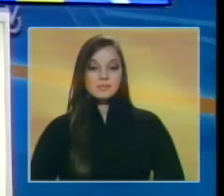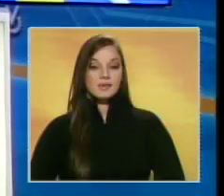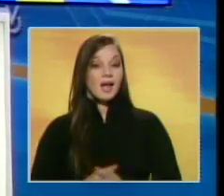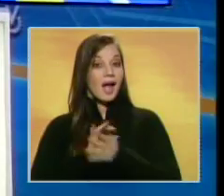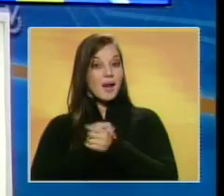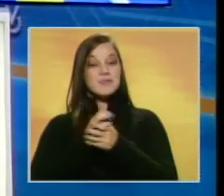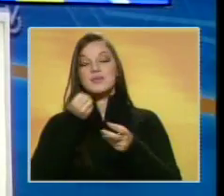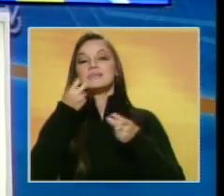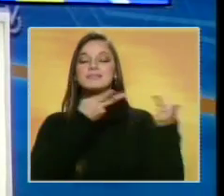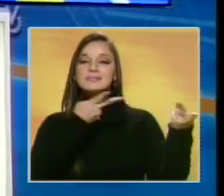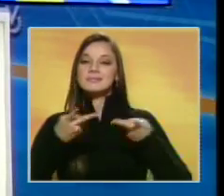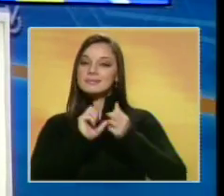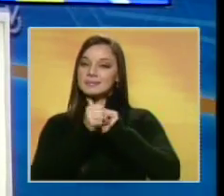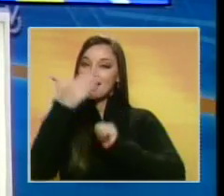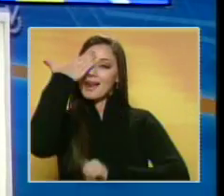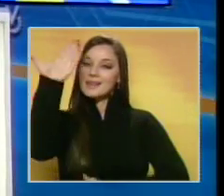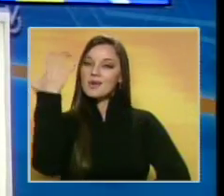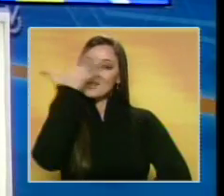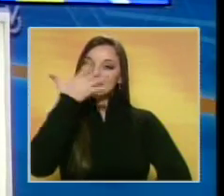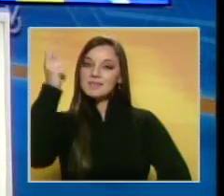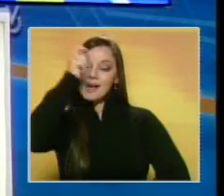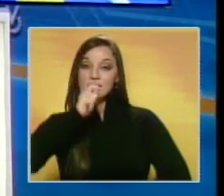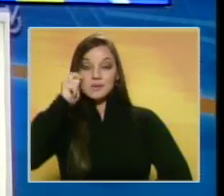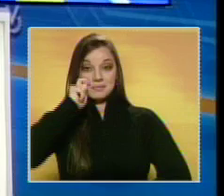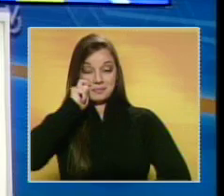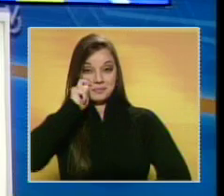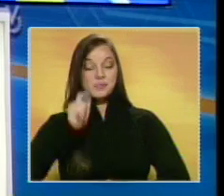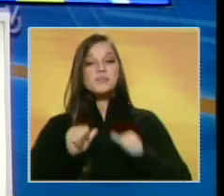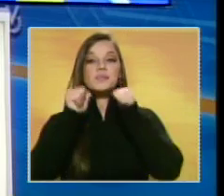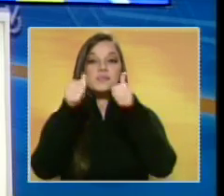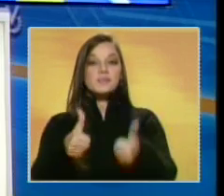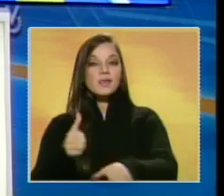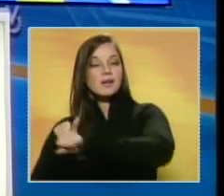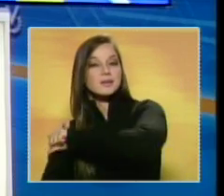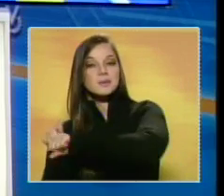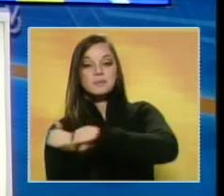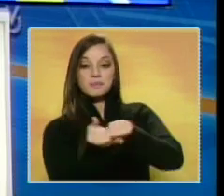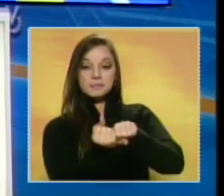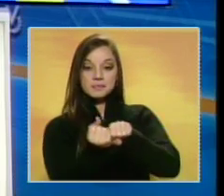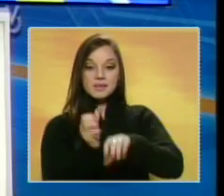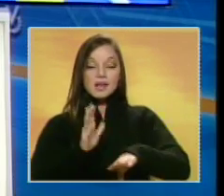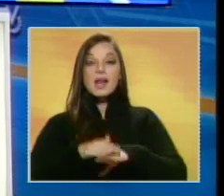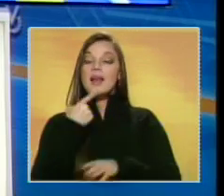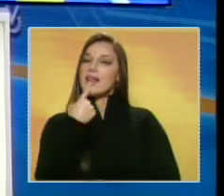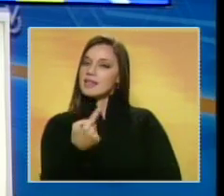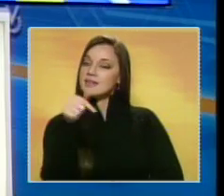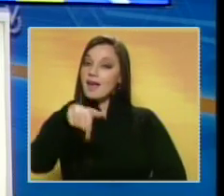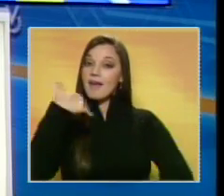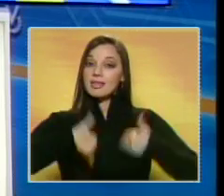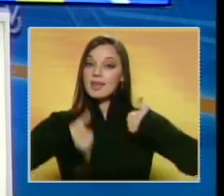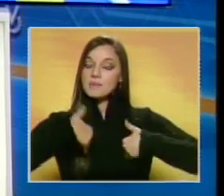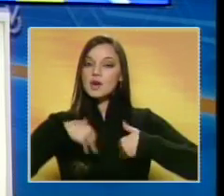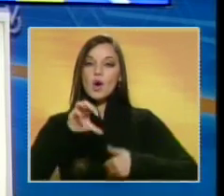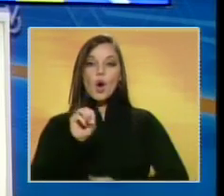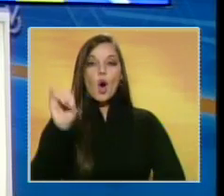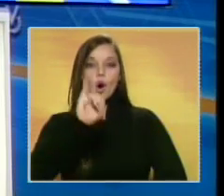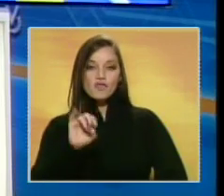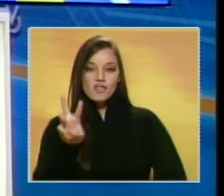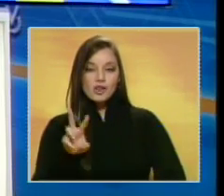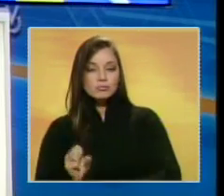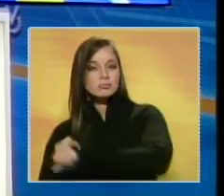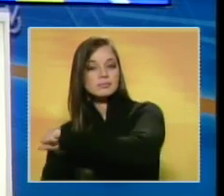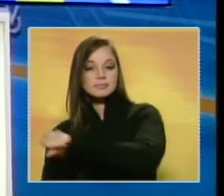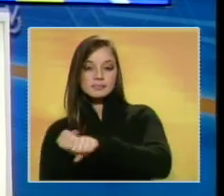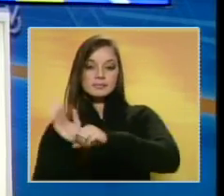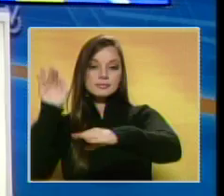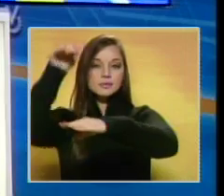Amigos, bienvenidos a los deportes. Les saluda Tony Chitadino. Comenzamos con el béisbol de las Grandes Ligas contándoles que este miércoles Osvaldo Arce conectó el primer jonrón